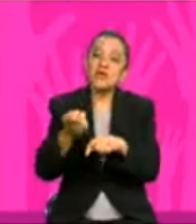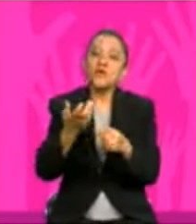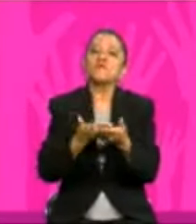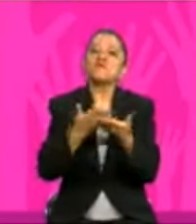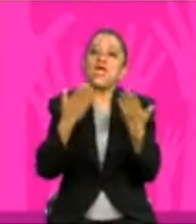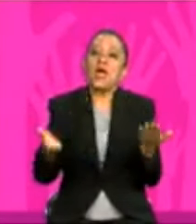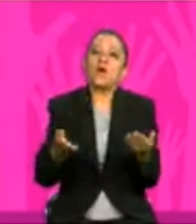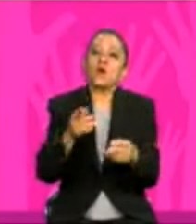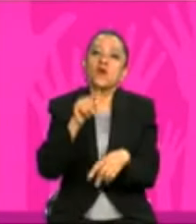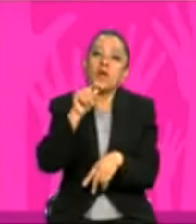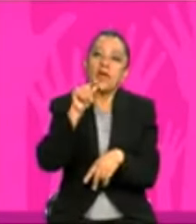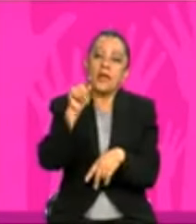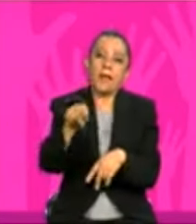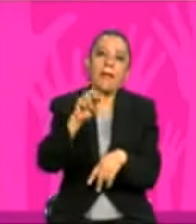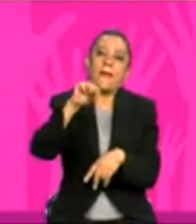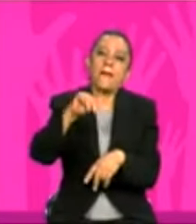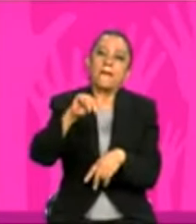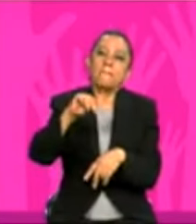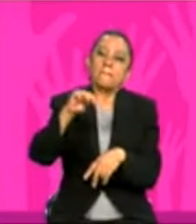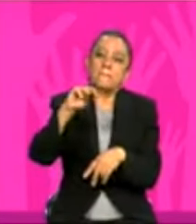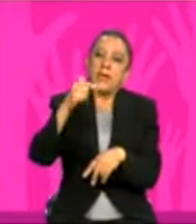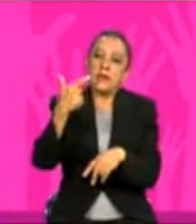la candidata